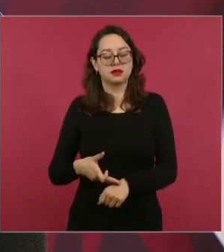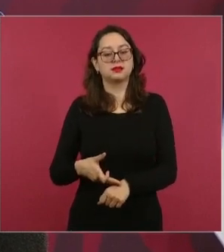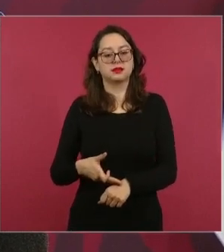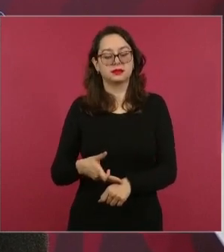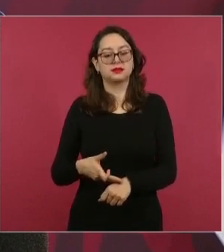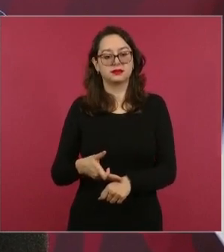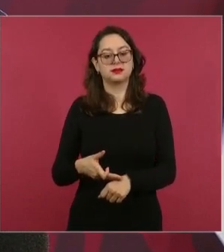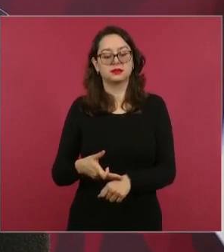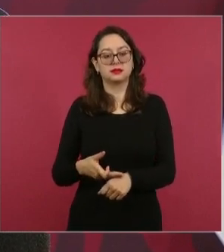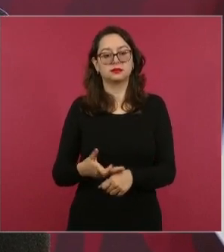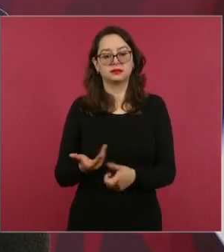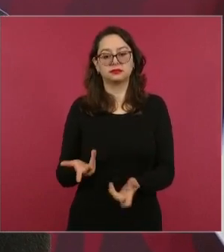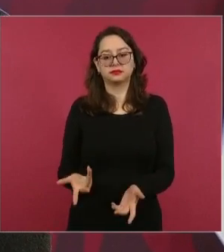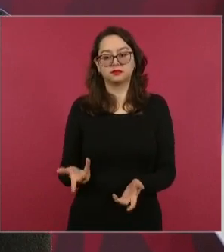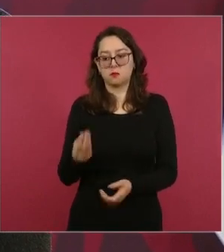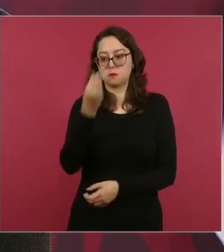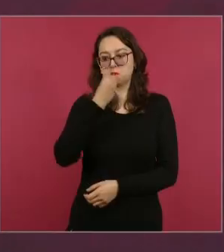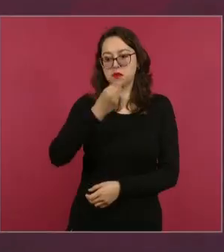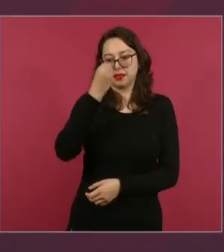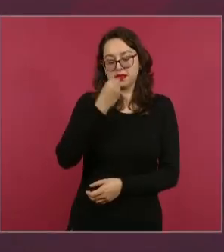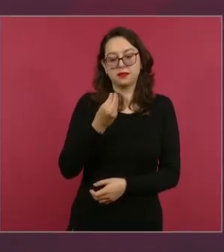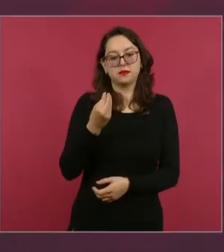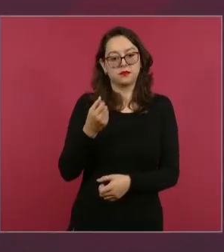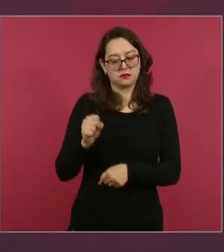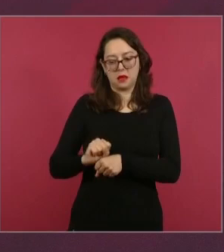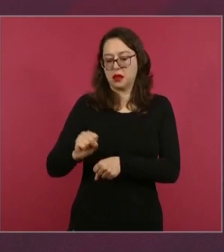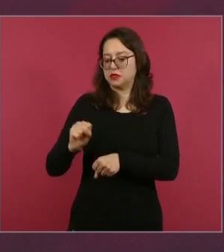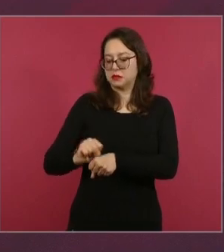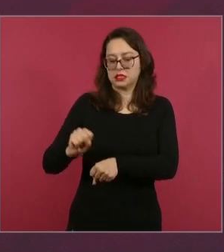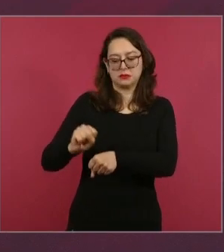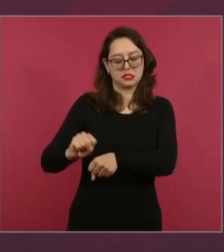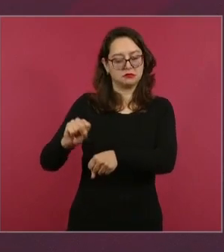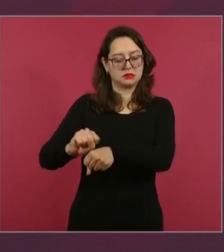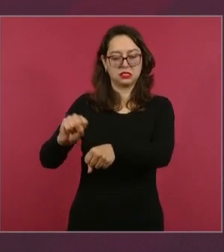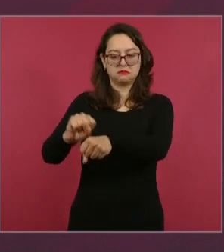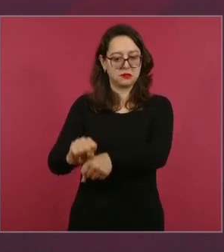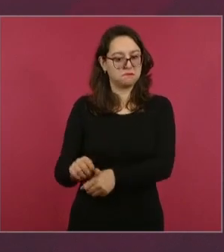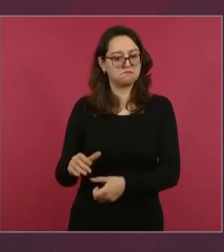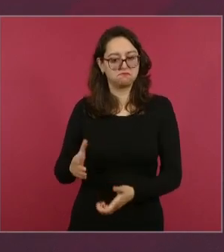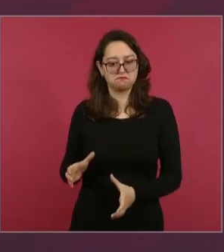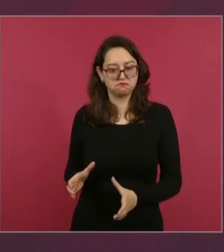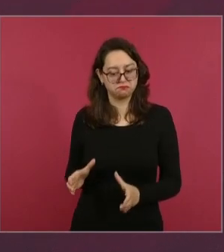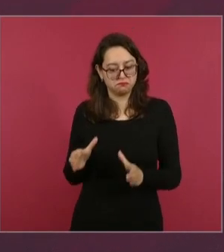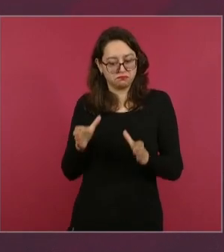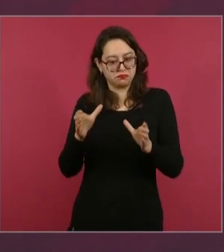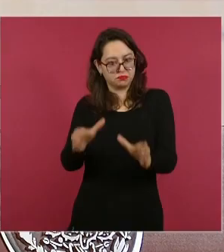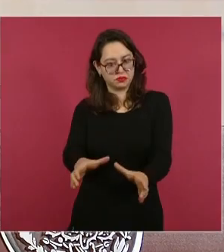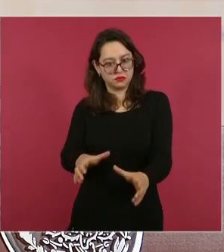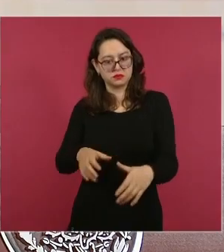damnificadas este apoyo que implica